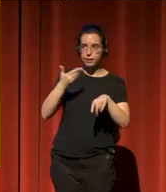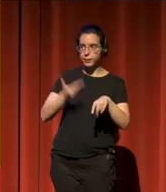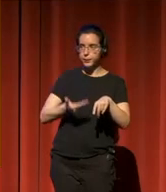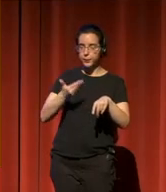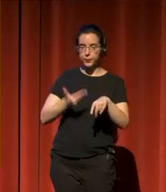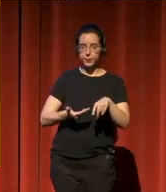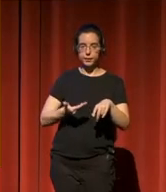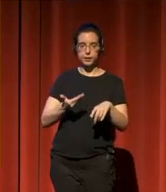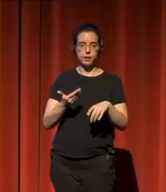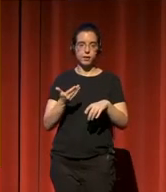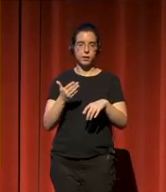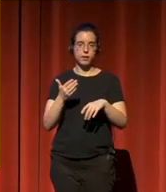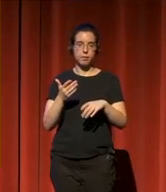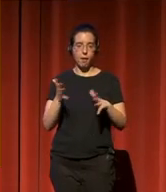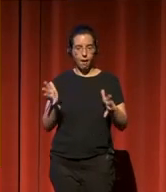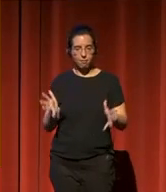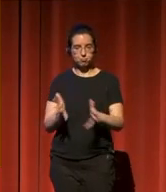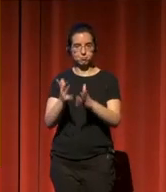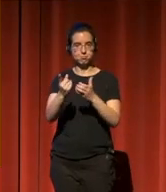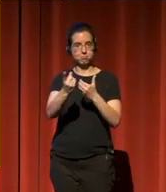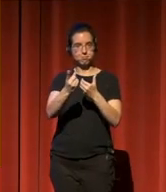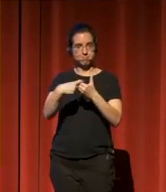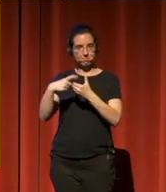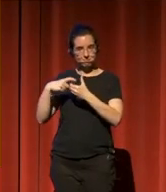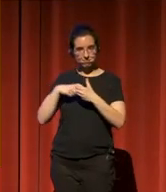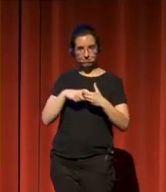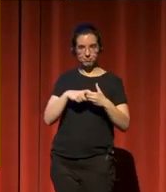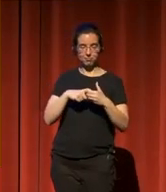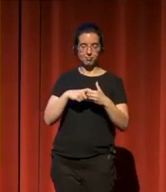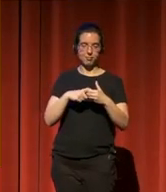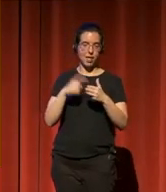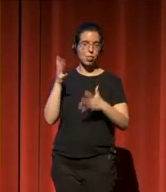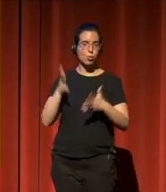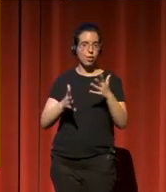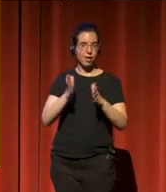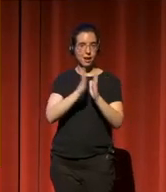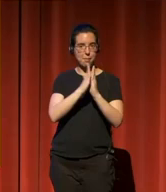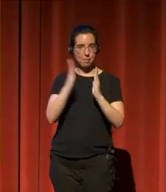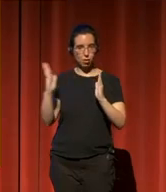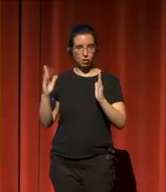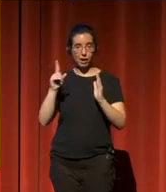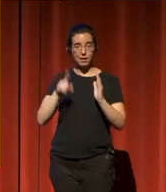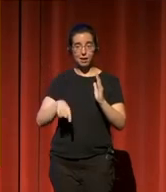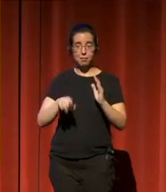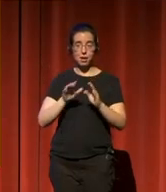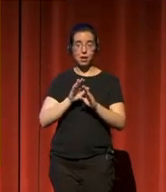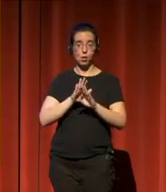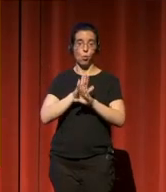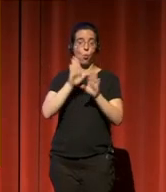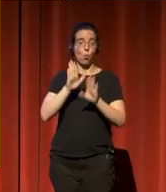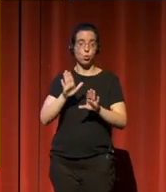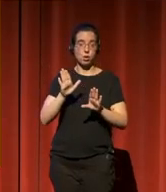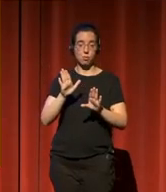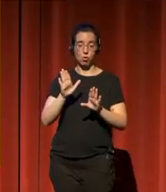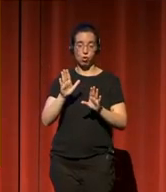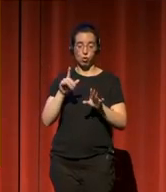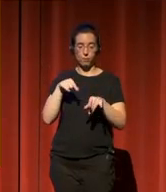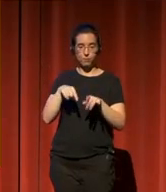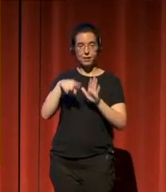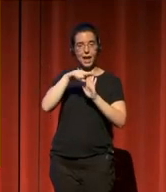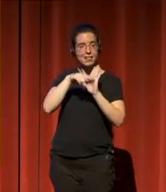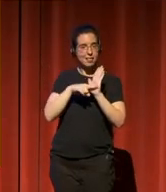la promoción de la participación ciudadana en en las bibliotecas por último Y aunque no apece en el en este en esta especie de